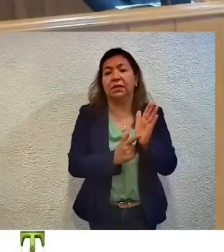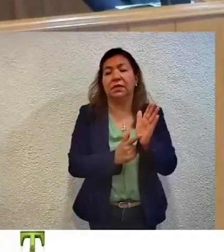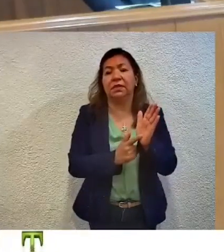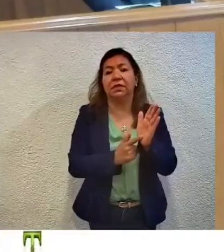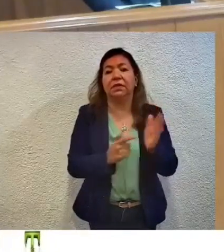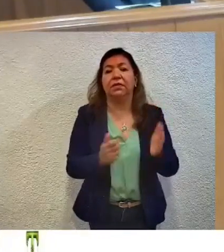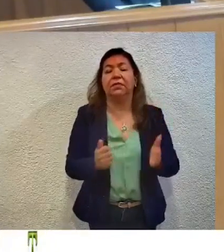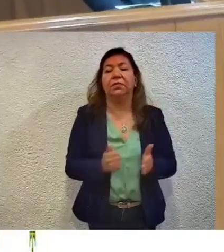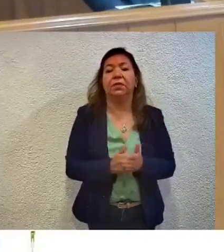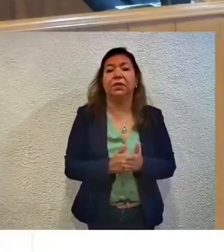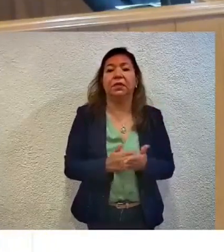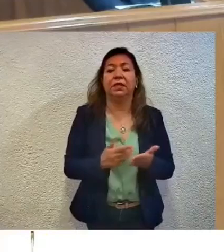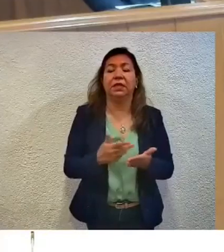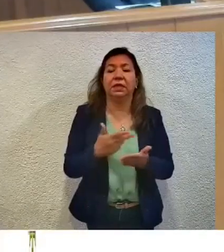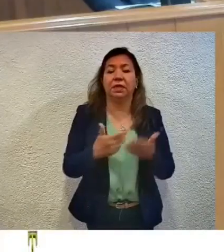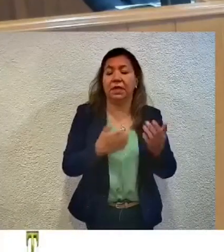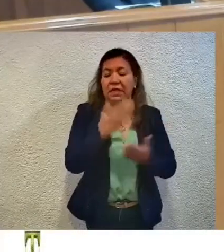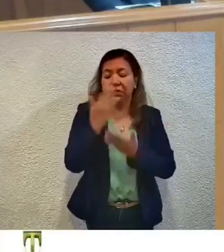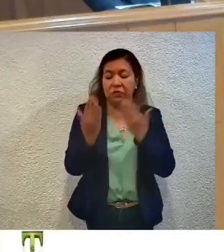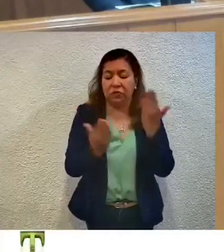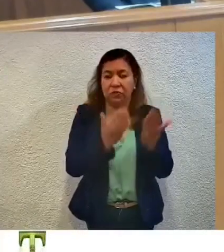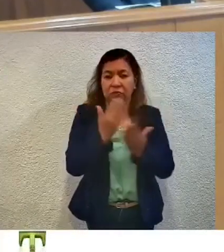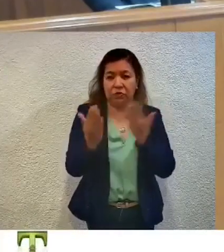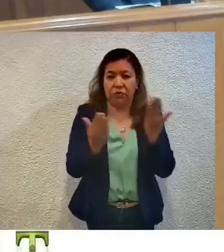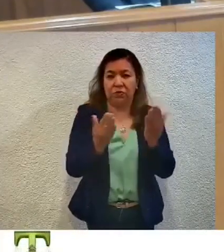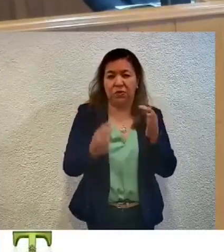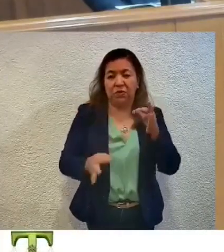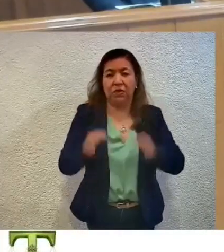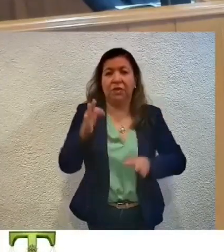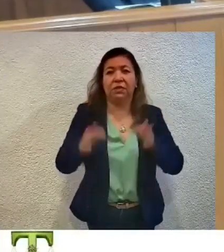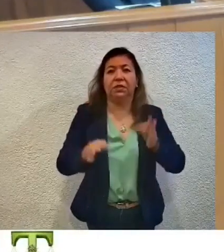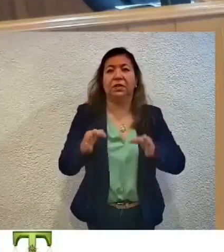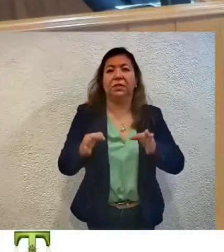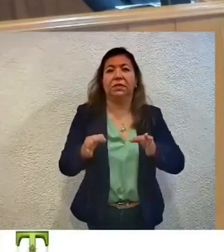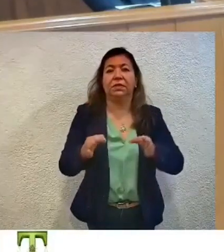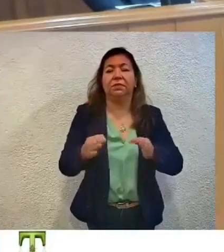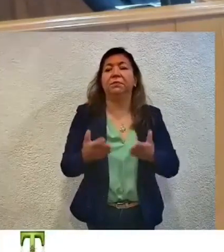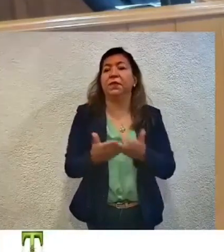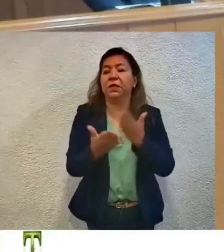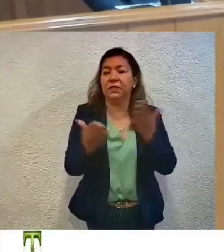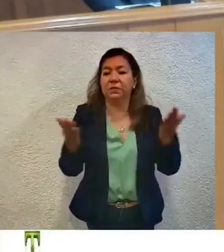materia de impugnación por las razones y fundamentos expuestos en el estudio de fondo de esta